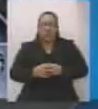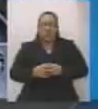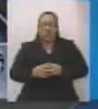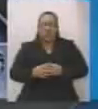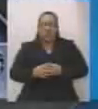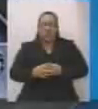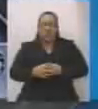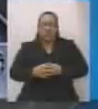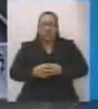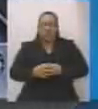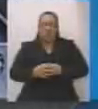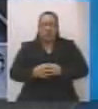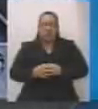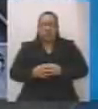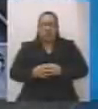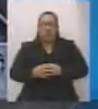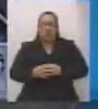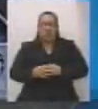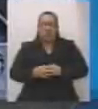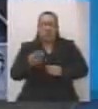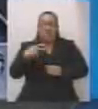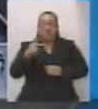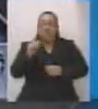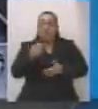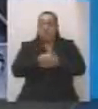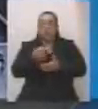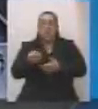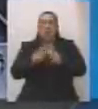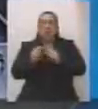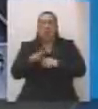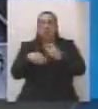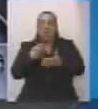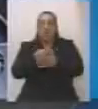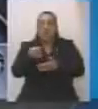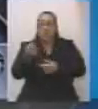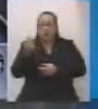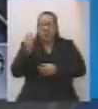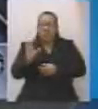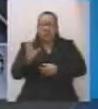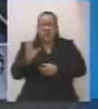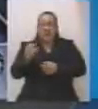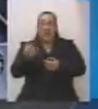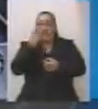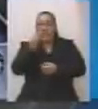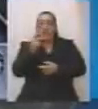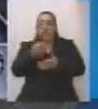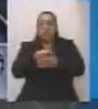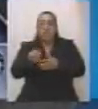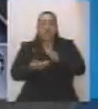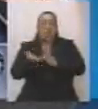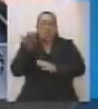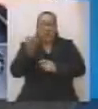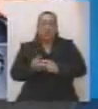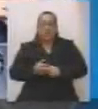sus oportunidades de mayor ingreso, incrementa sus salarios, y por tanto los salarios C ven que sus salarios